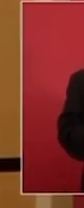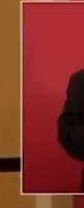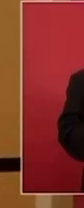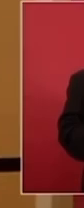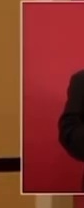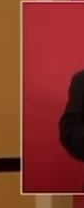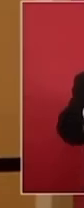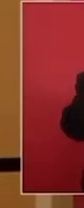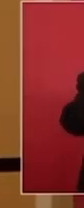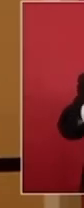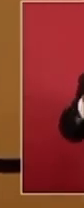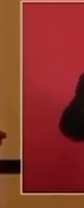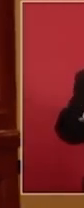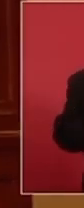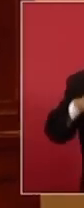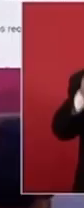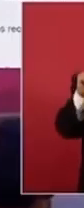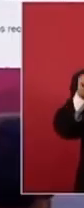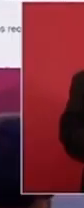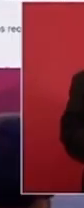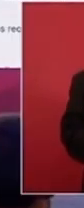La no intervención.